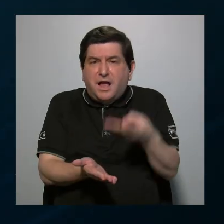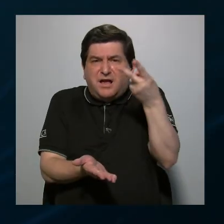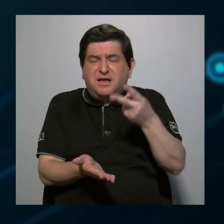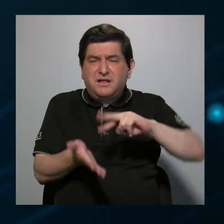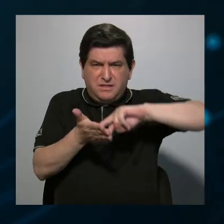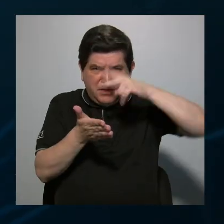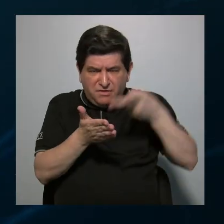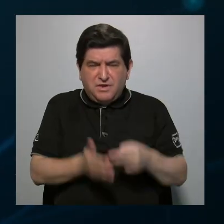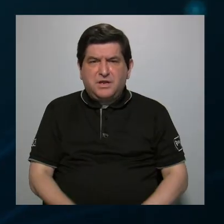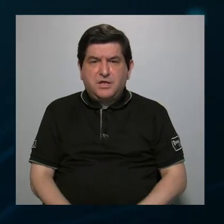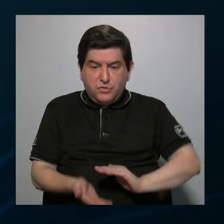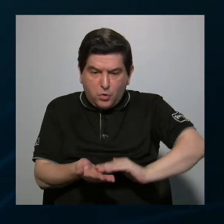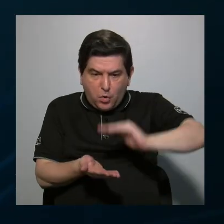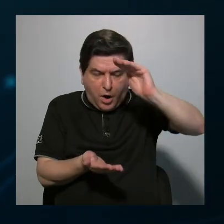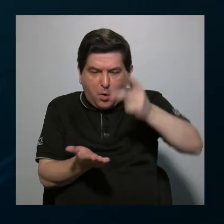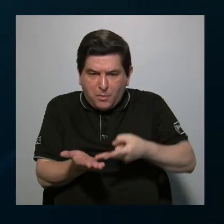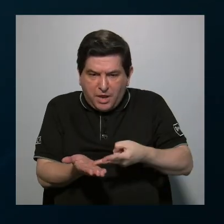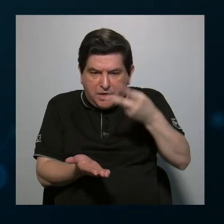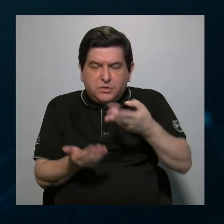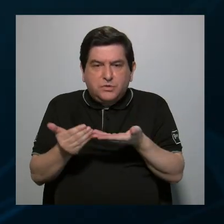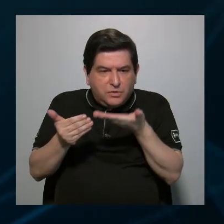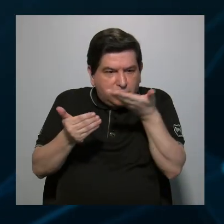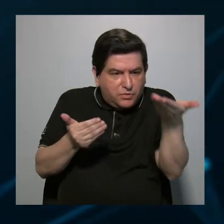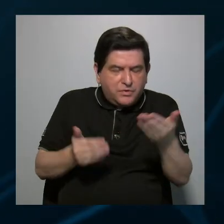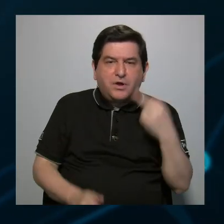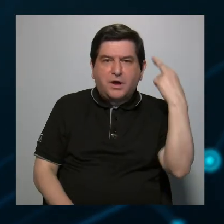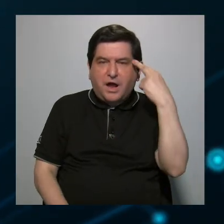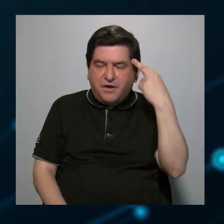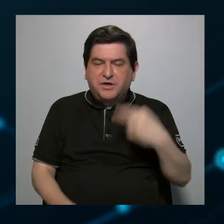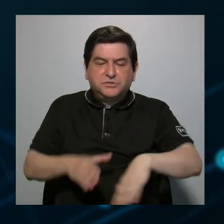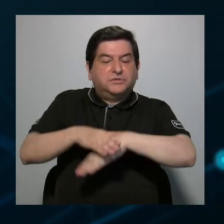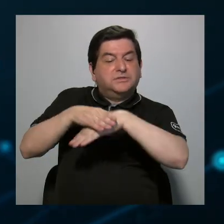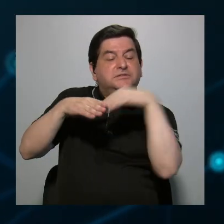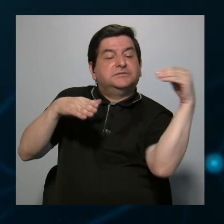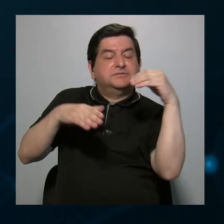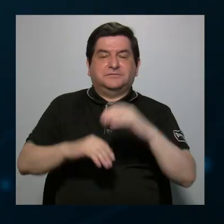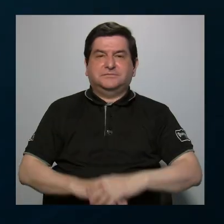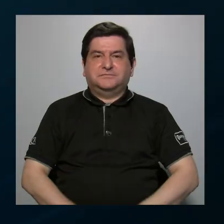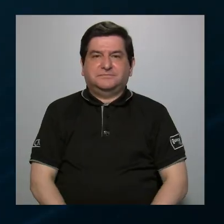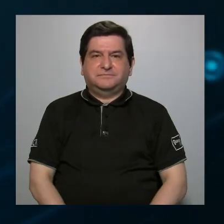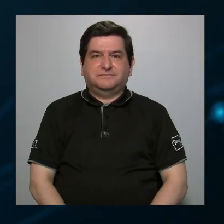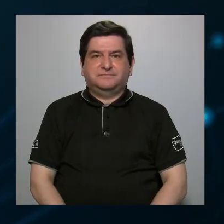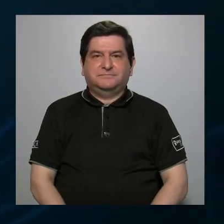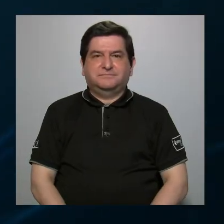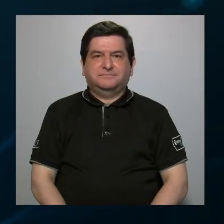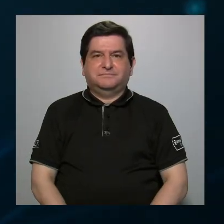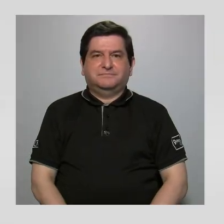Plusvalía se define como el incremento del valor de un bien por causas externas a él.